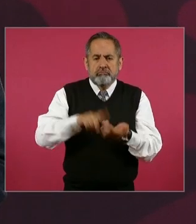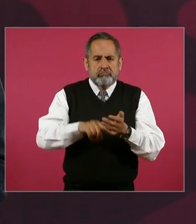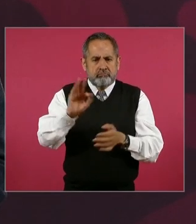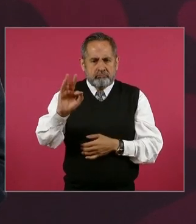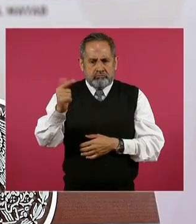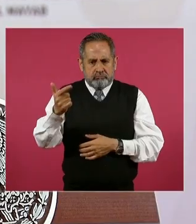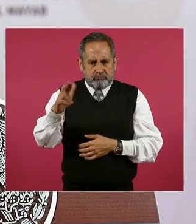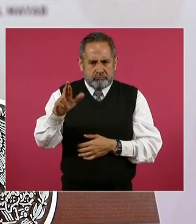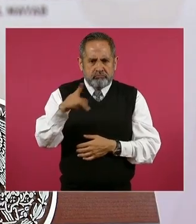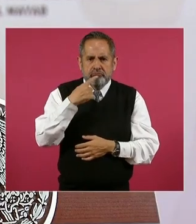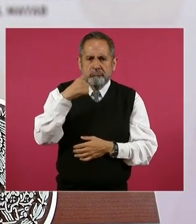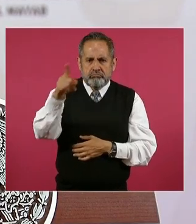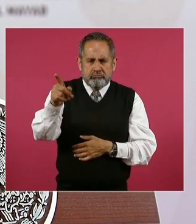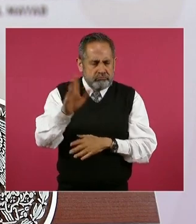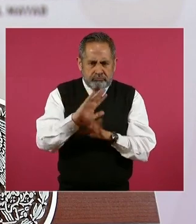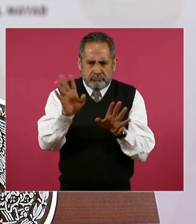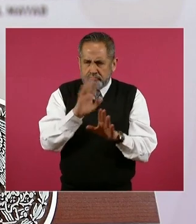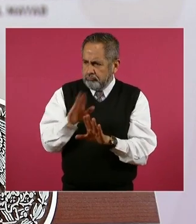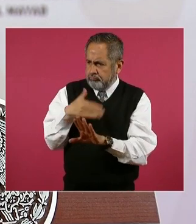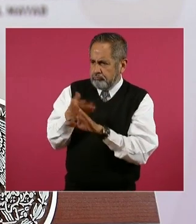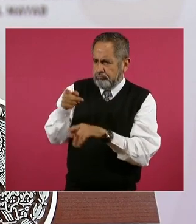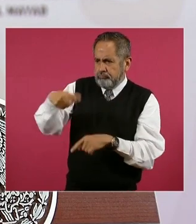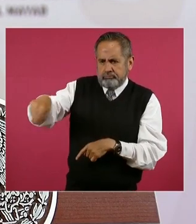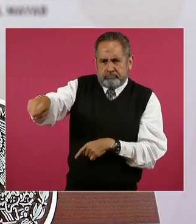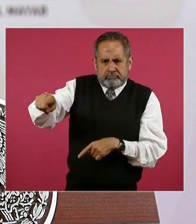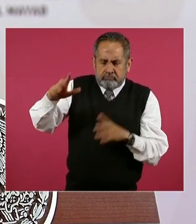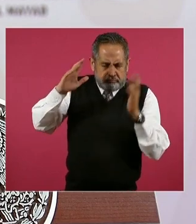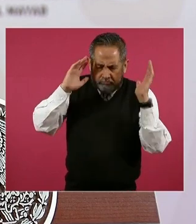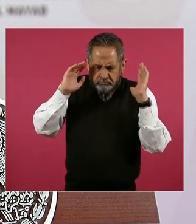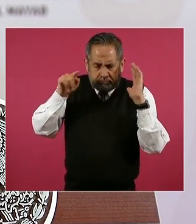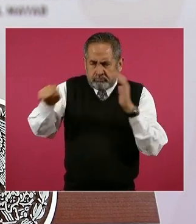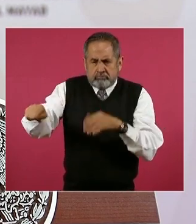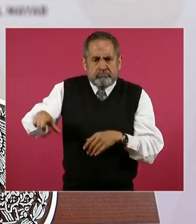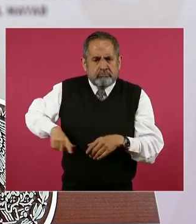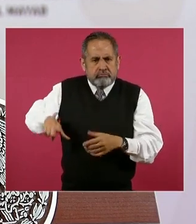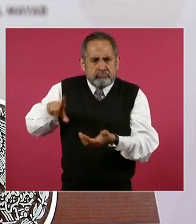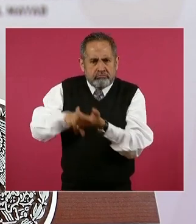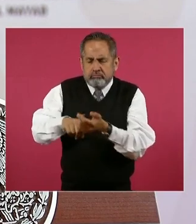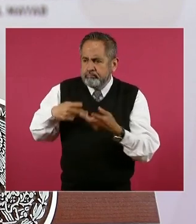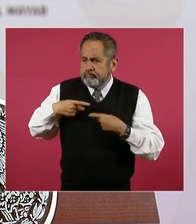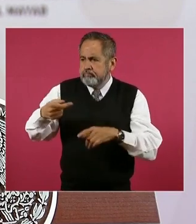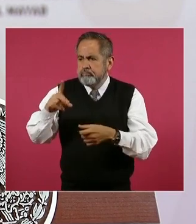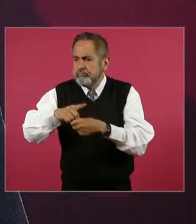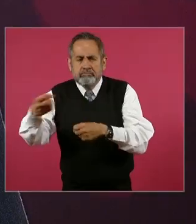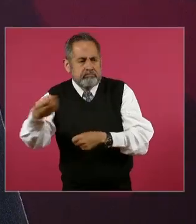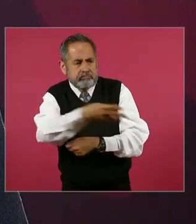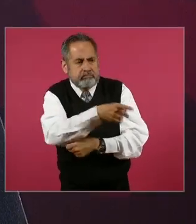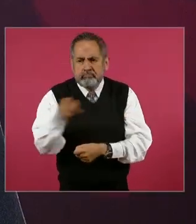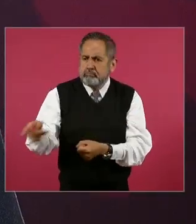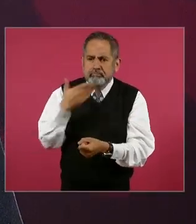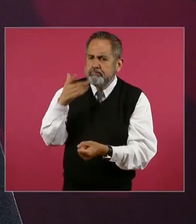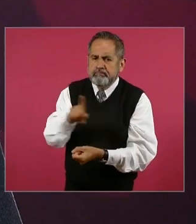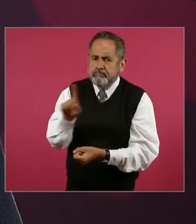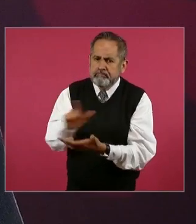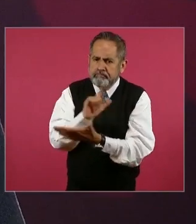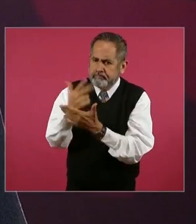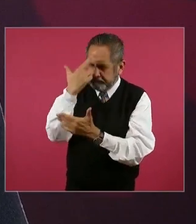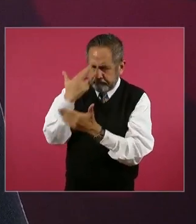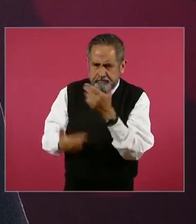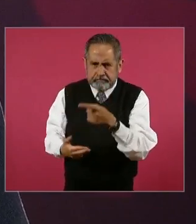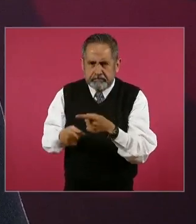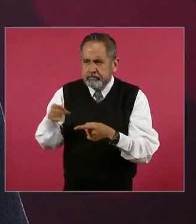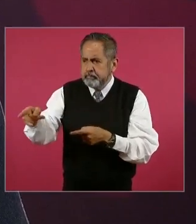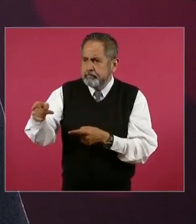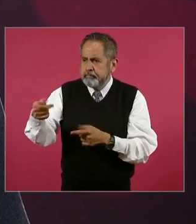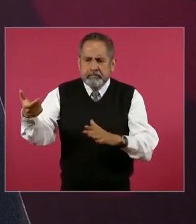general de la república públ contra esas este contra esos ilícitos además de operaciones con recursos